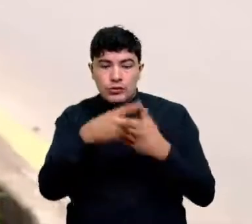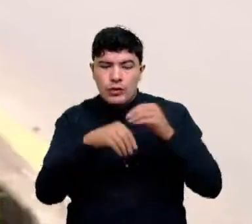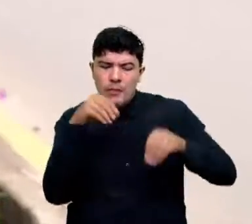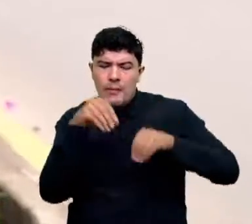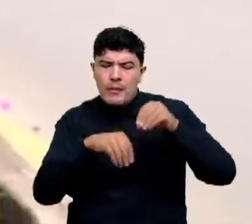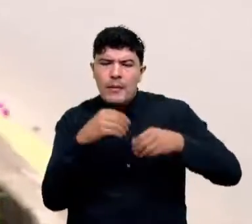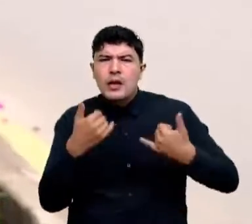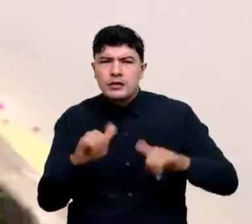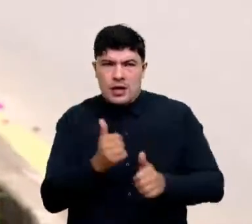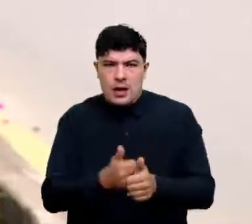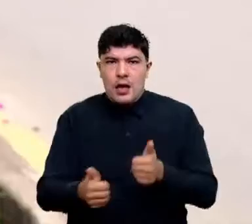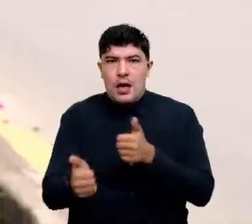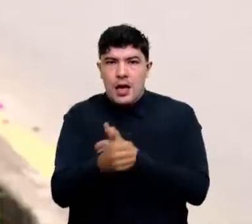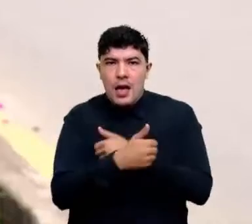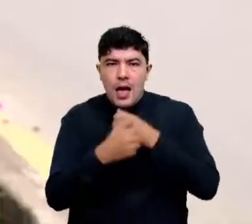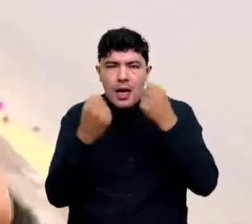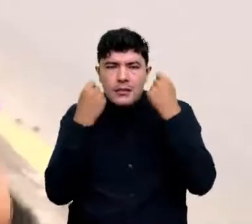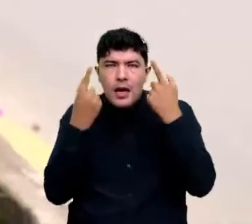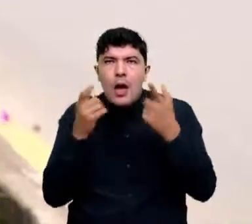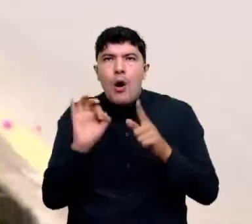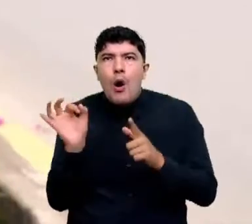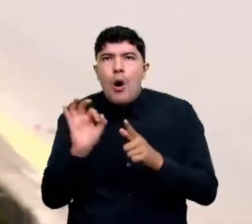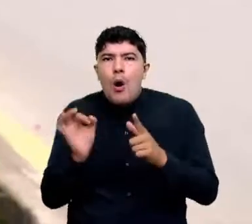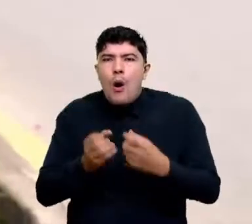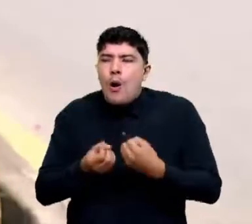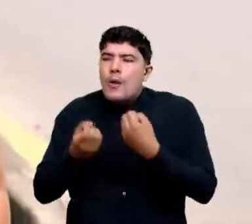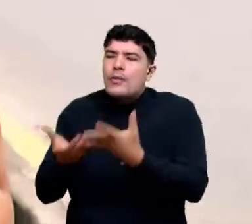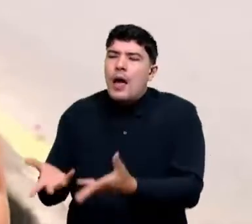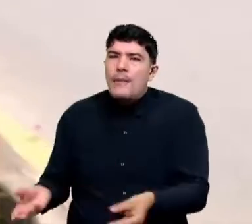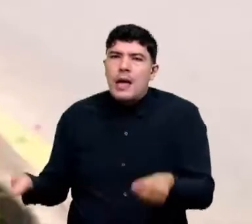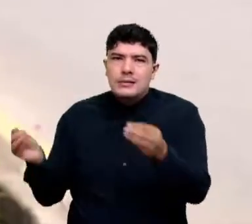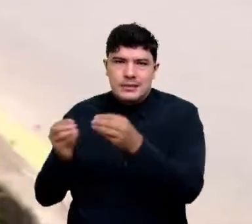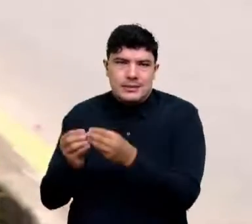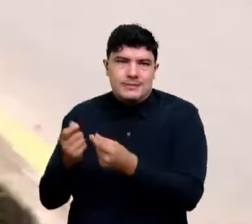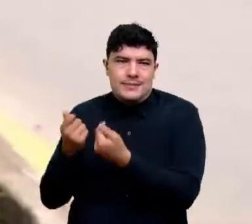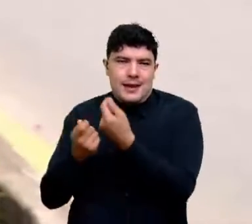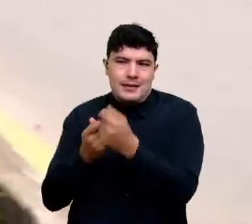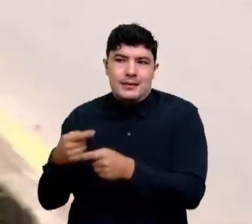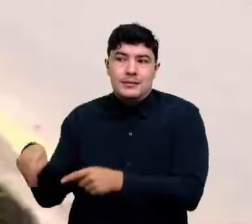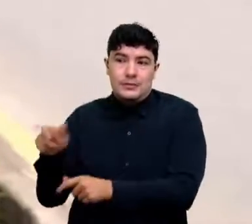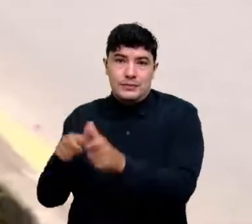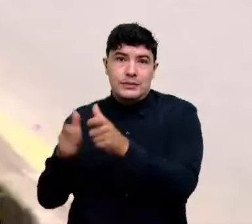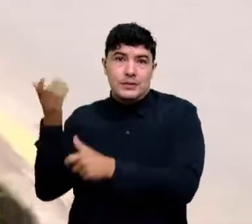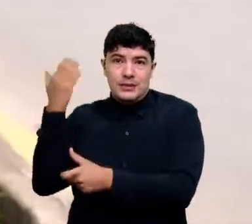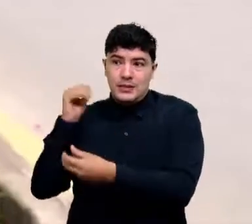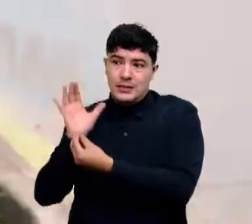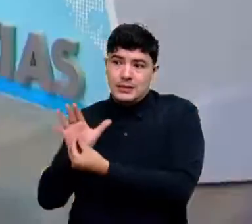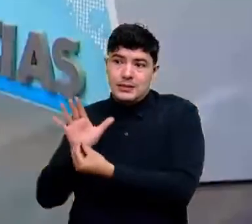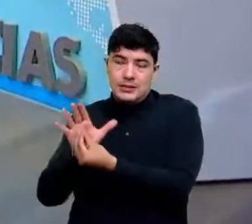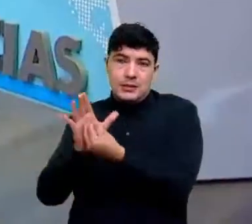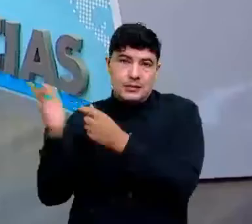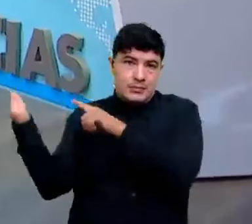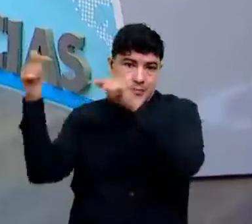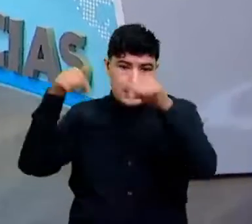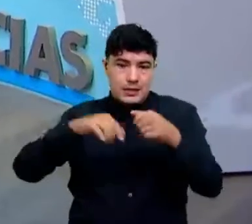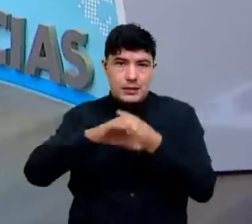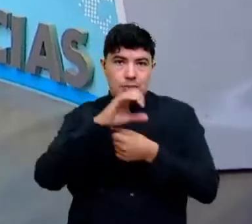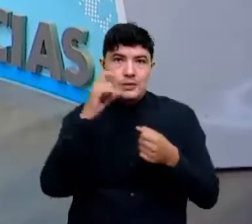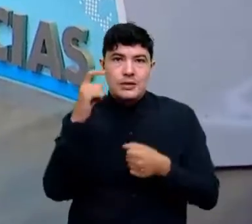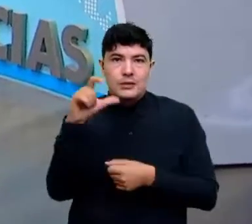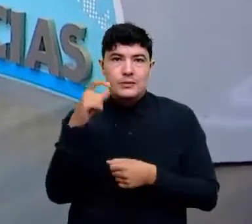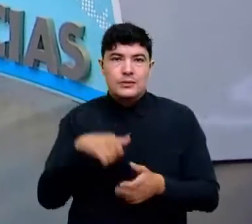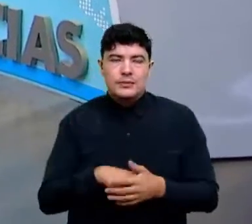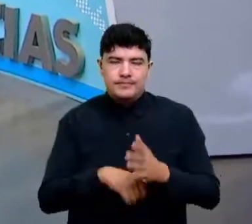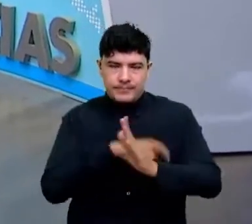para poder entender o entregar más recursos para las personas desplazadas que llegan hasta casa Cúcuta. Para ahora, esa es